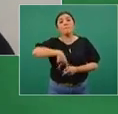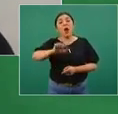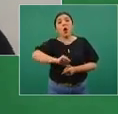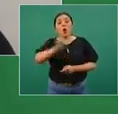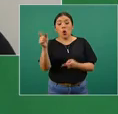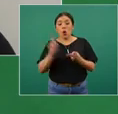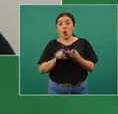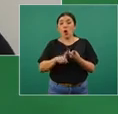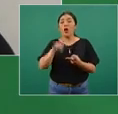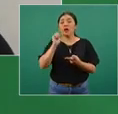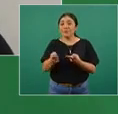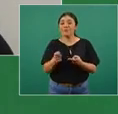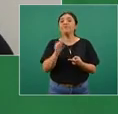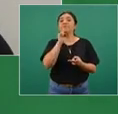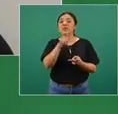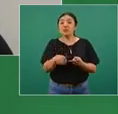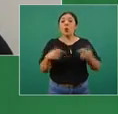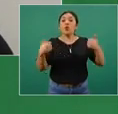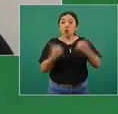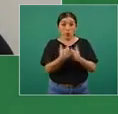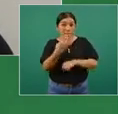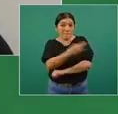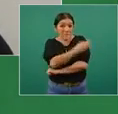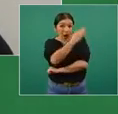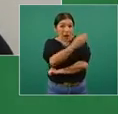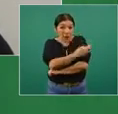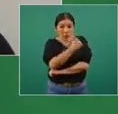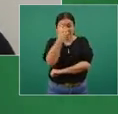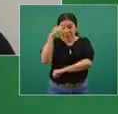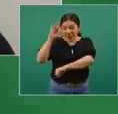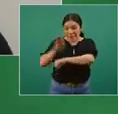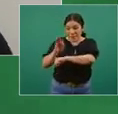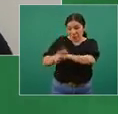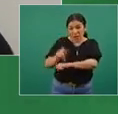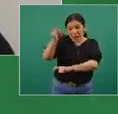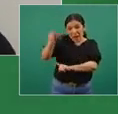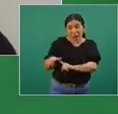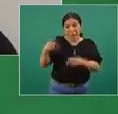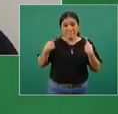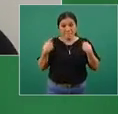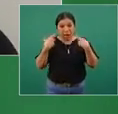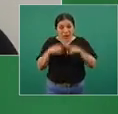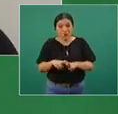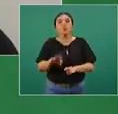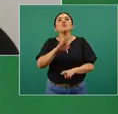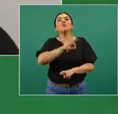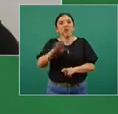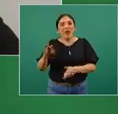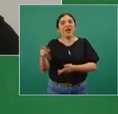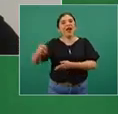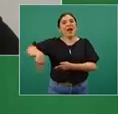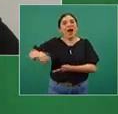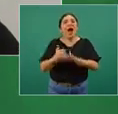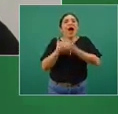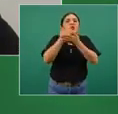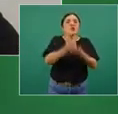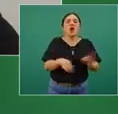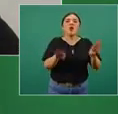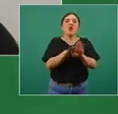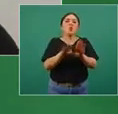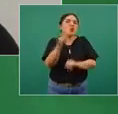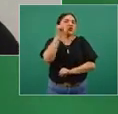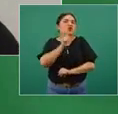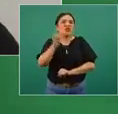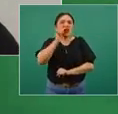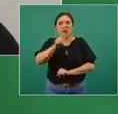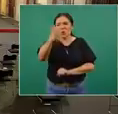es precisamente a través de la vacunación y de su protección poder entonces contribuir, como sabemos lo hacen las